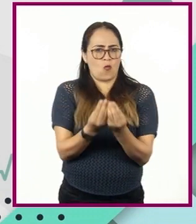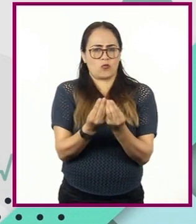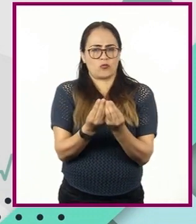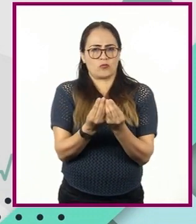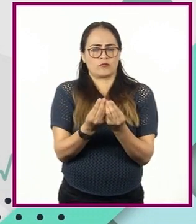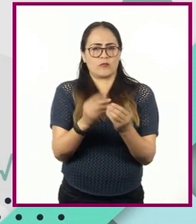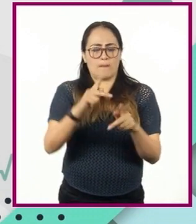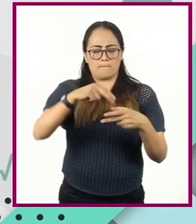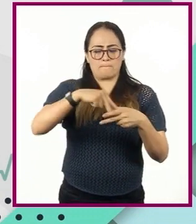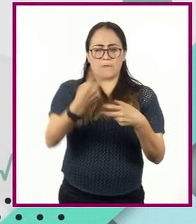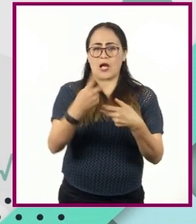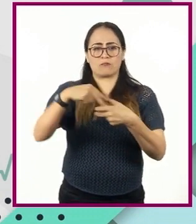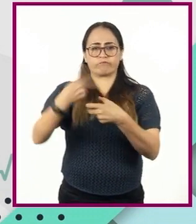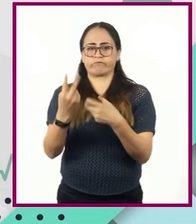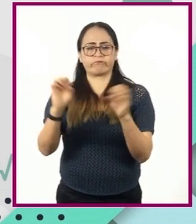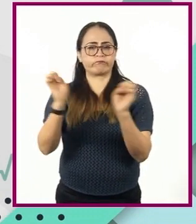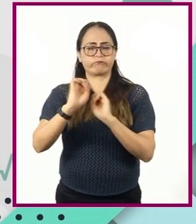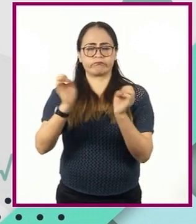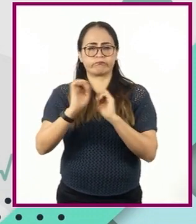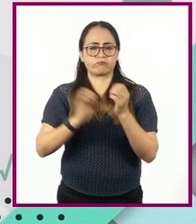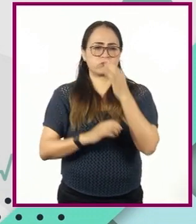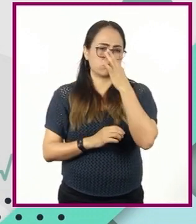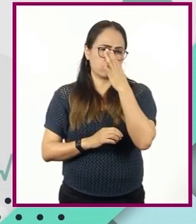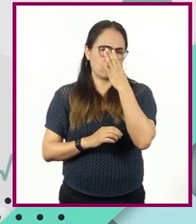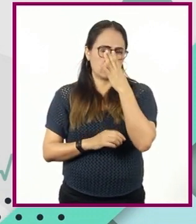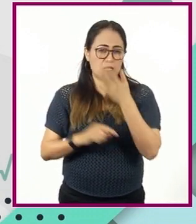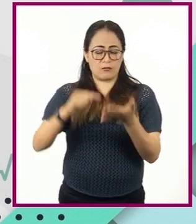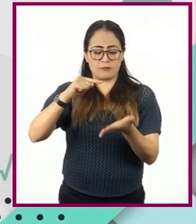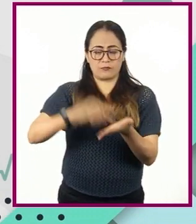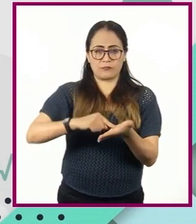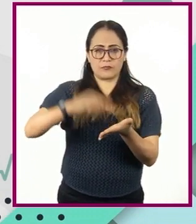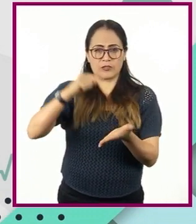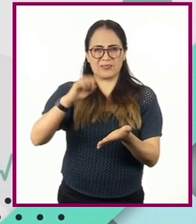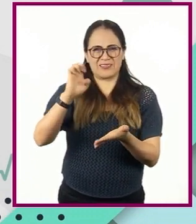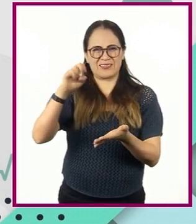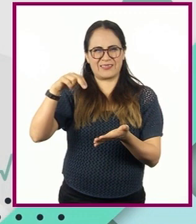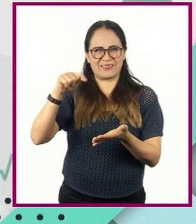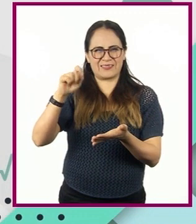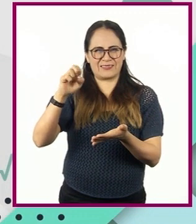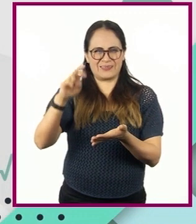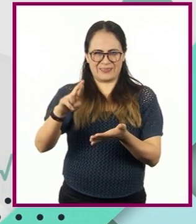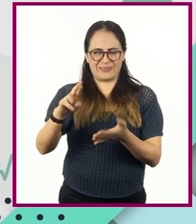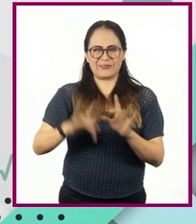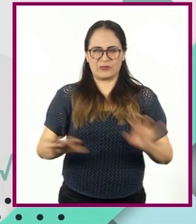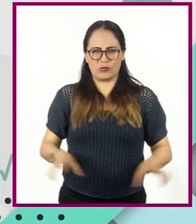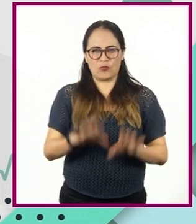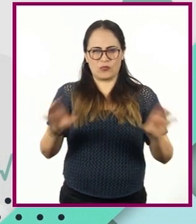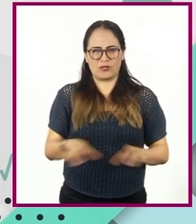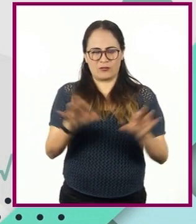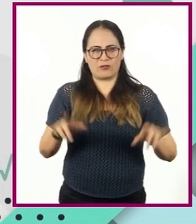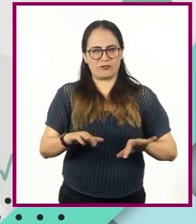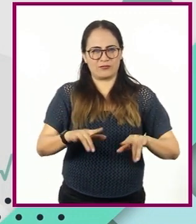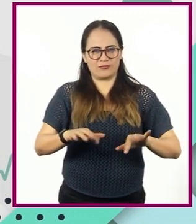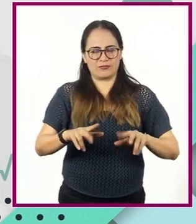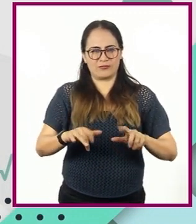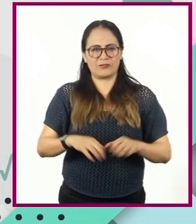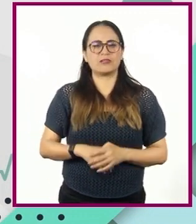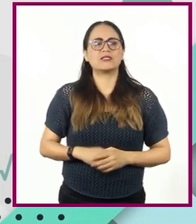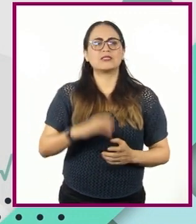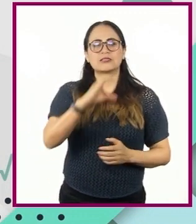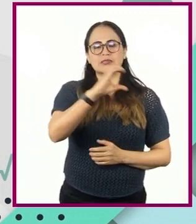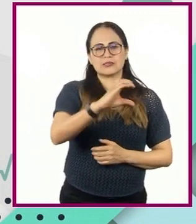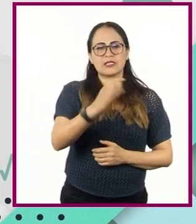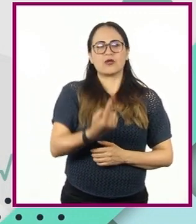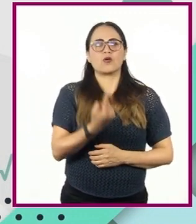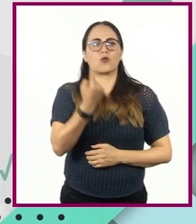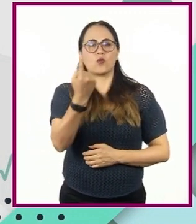Introducimos la fórmula con la letra Enter o Intro. Con esta fórmula se indica que en la fila C1